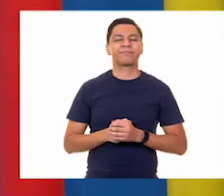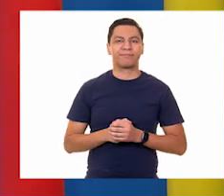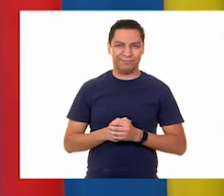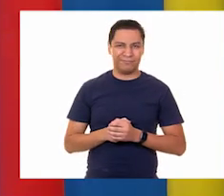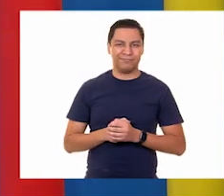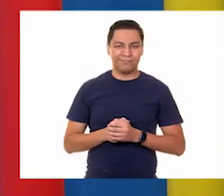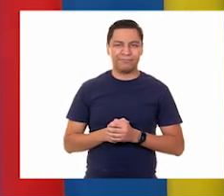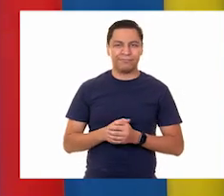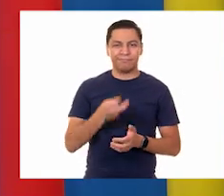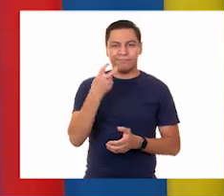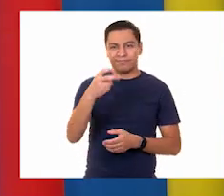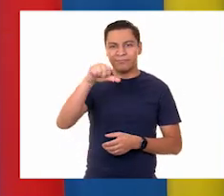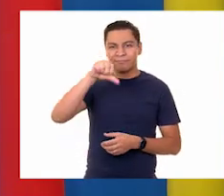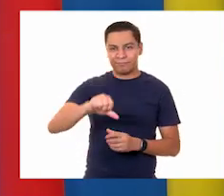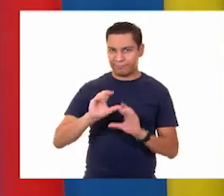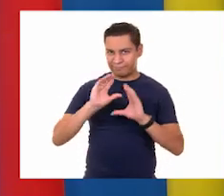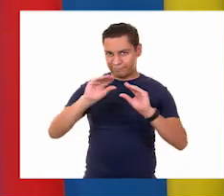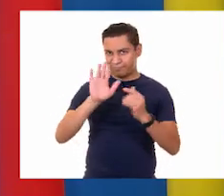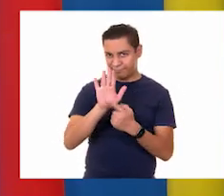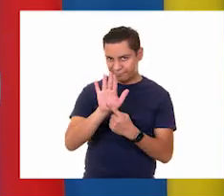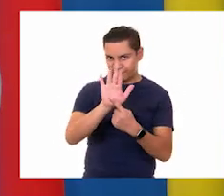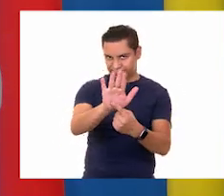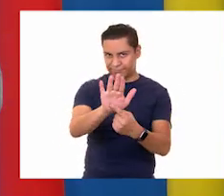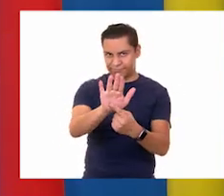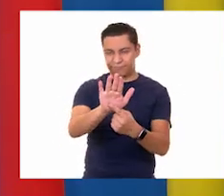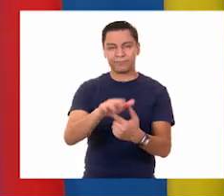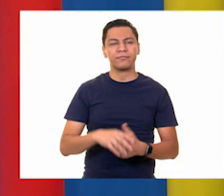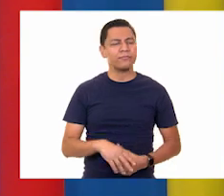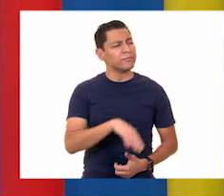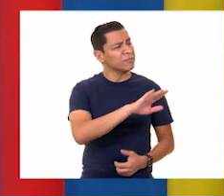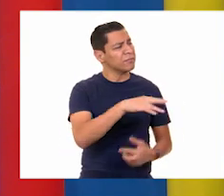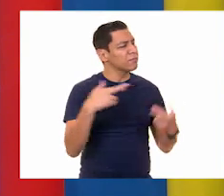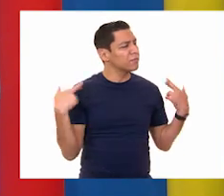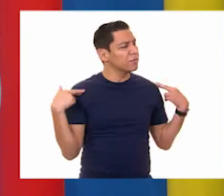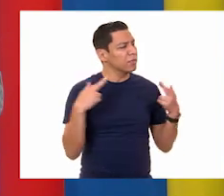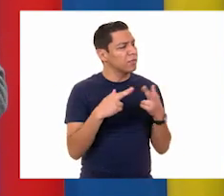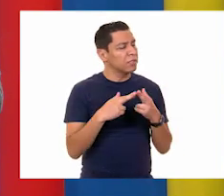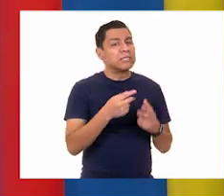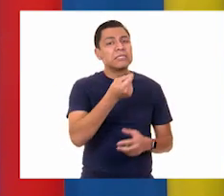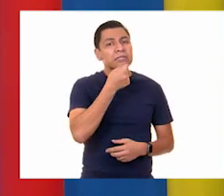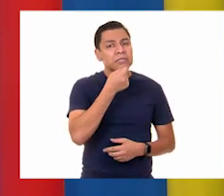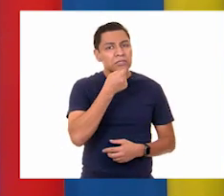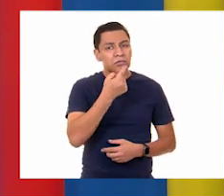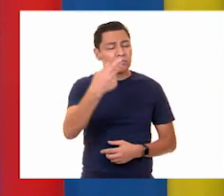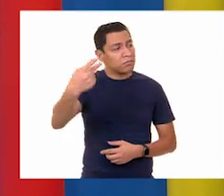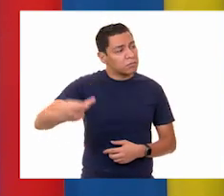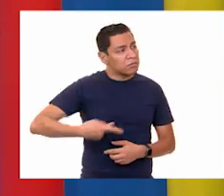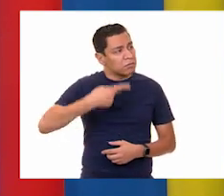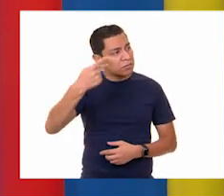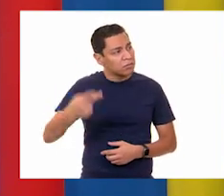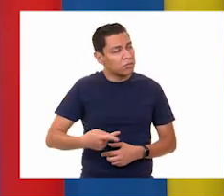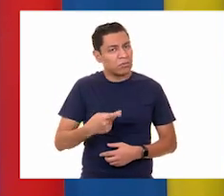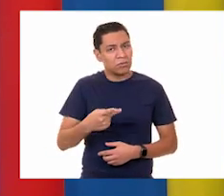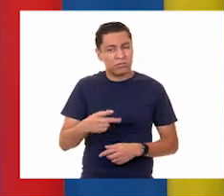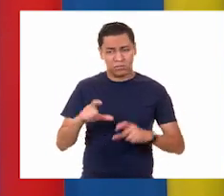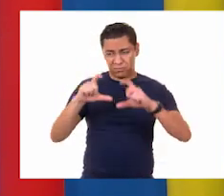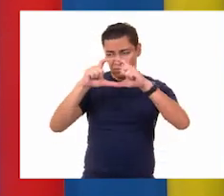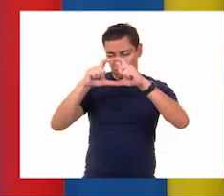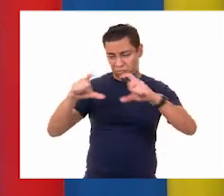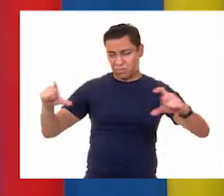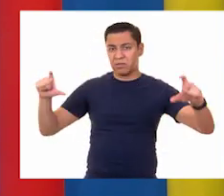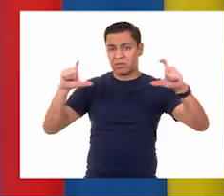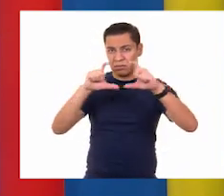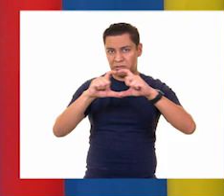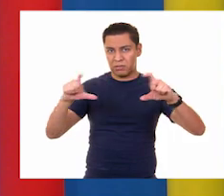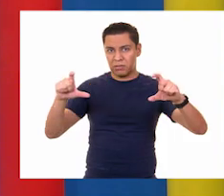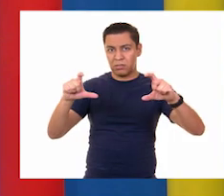bien. Fíjese, profesor, que algunos niños y niñas nos han seguido preguntando por qué algunas veces los textos aparecen en la